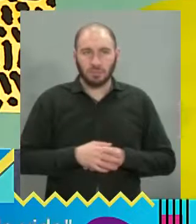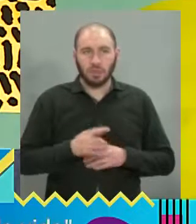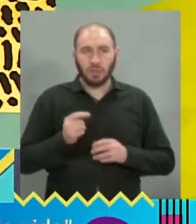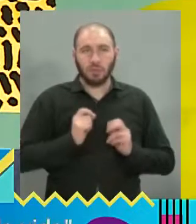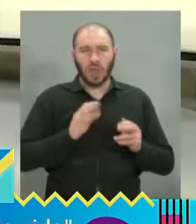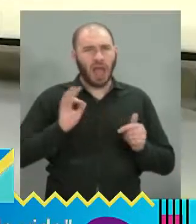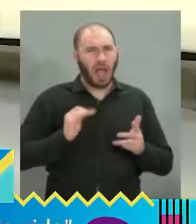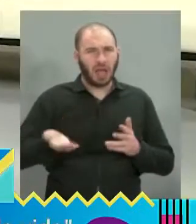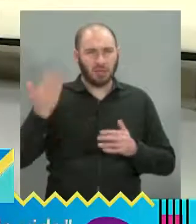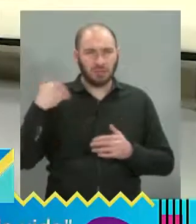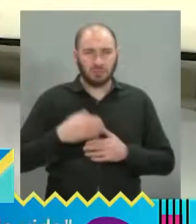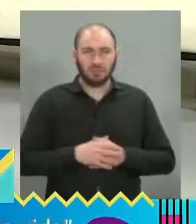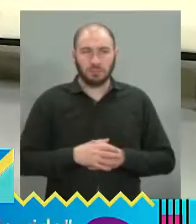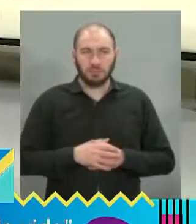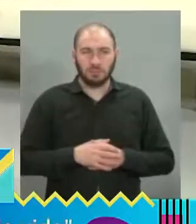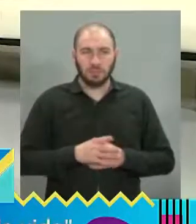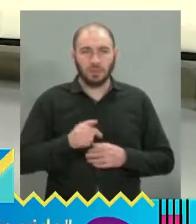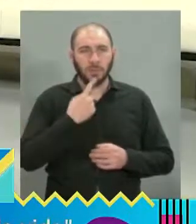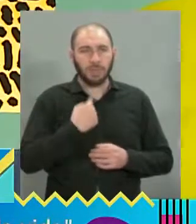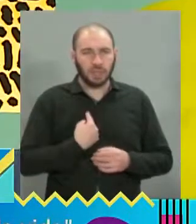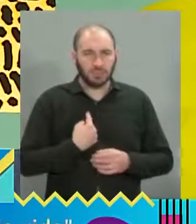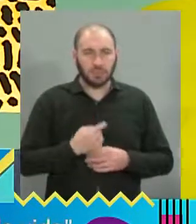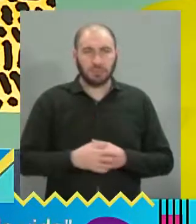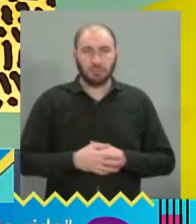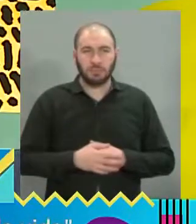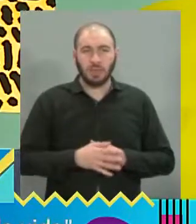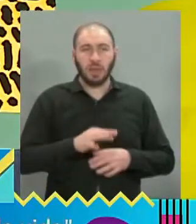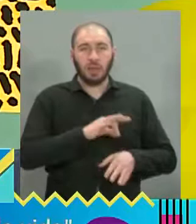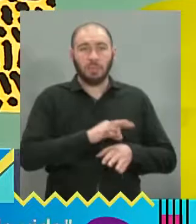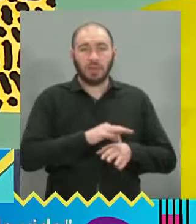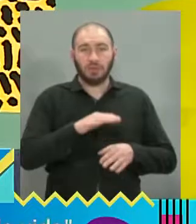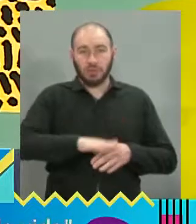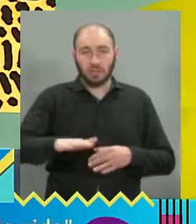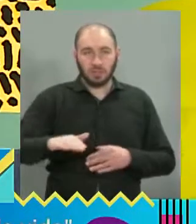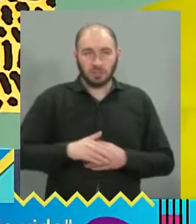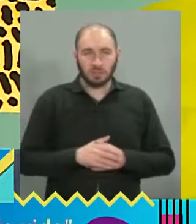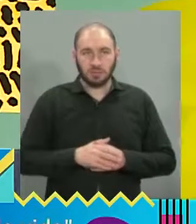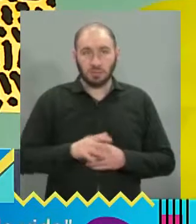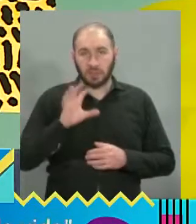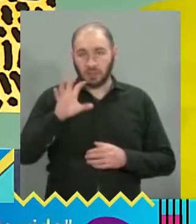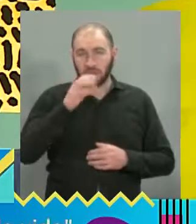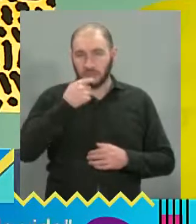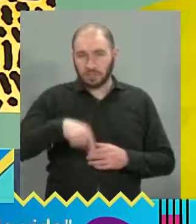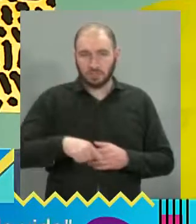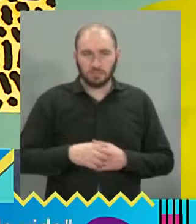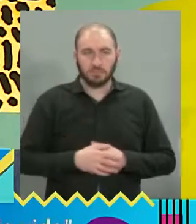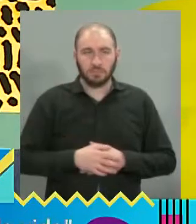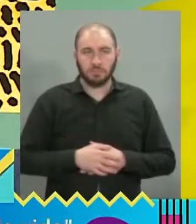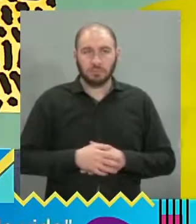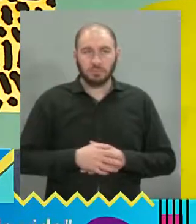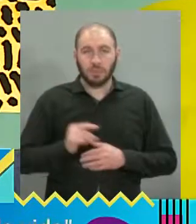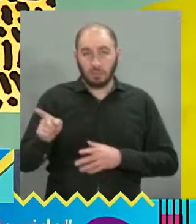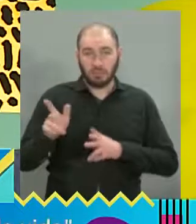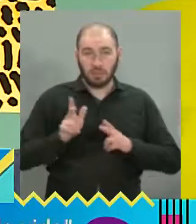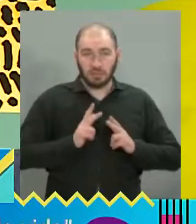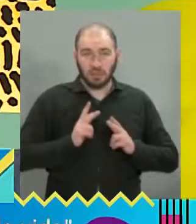hace muchos años tuvimos una consulta de un médico pediatra de nuestra provincia, donde me